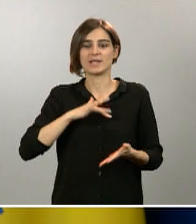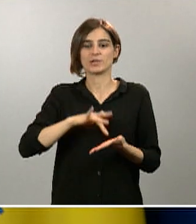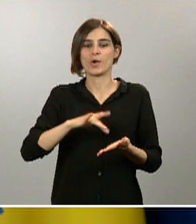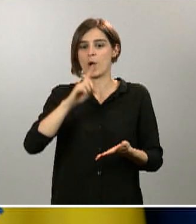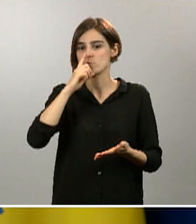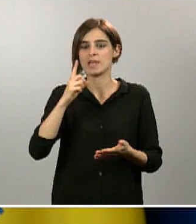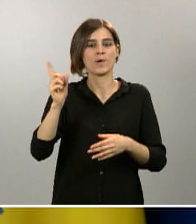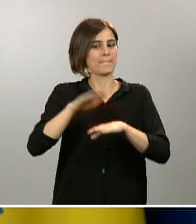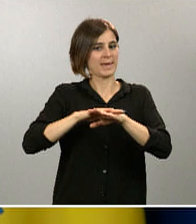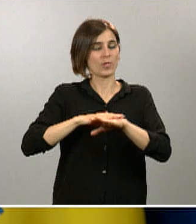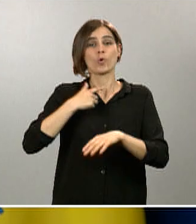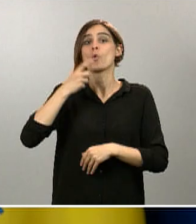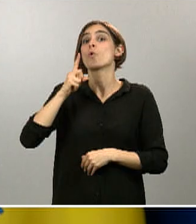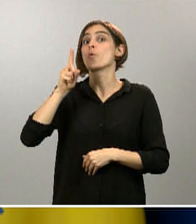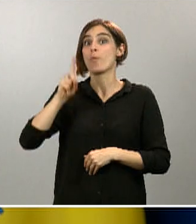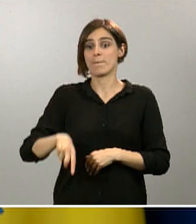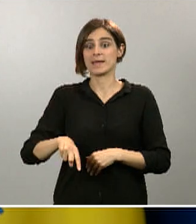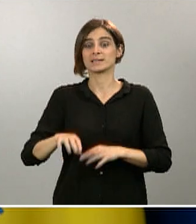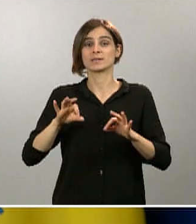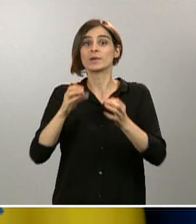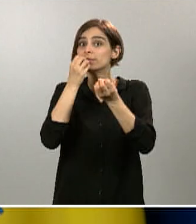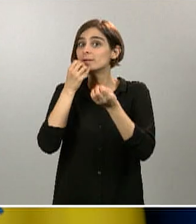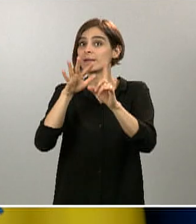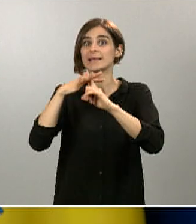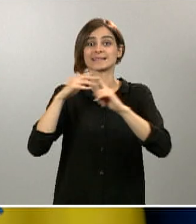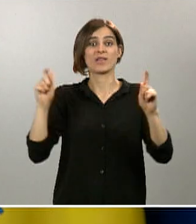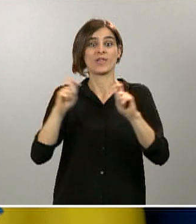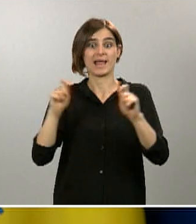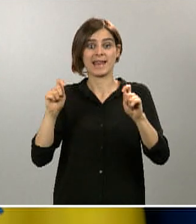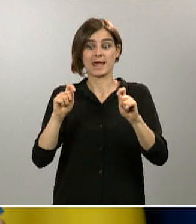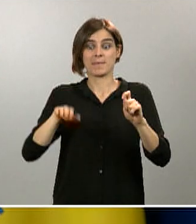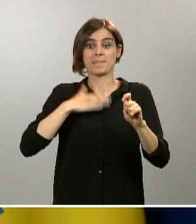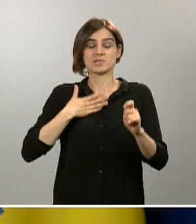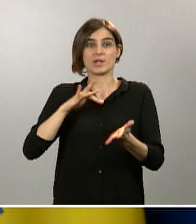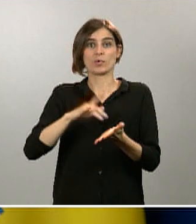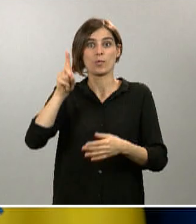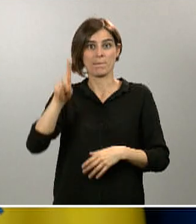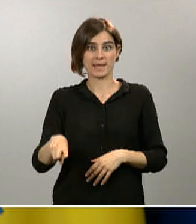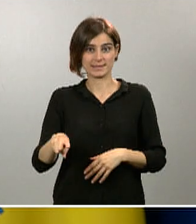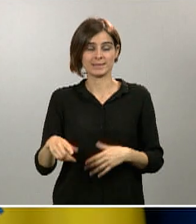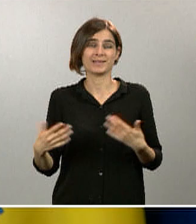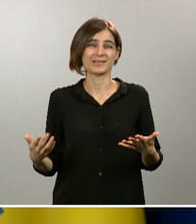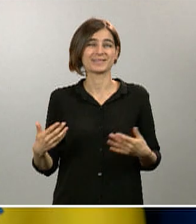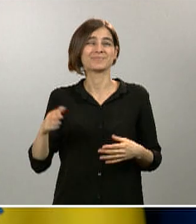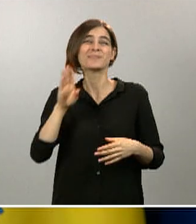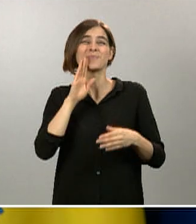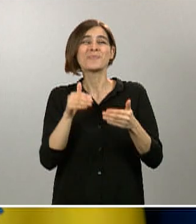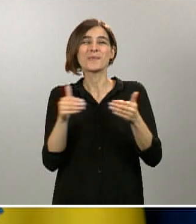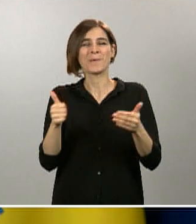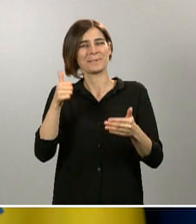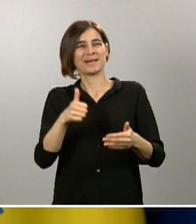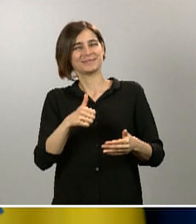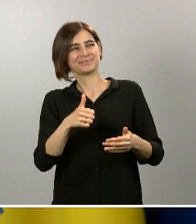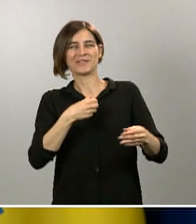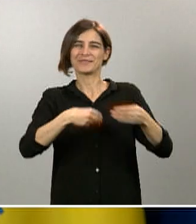mes desde que se declaró el estado de alarma y, como comprenderán, aquella pedagogía ha tenido que dejarse atrás y